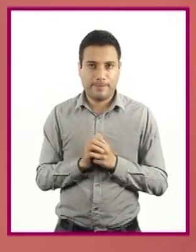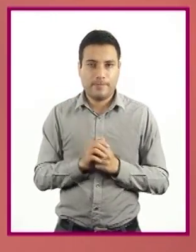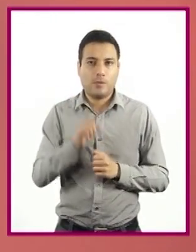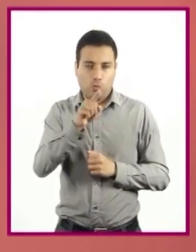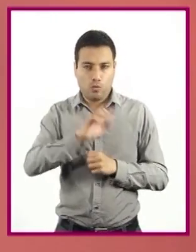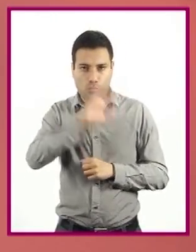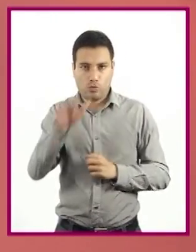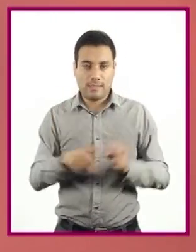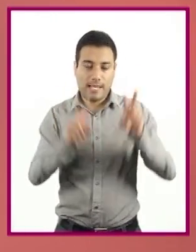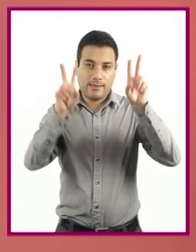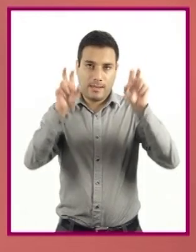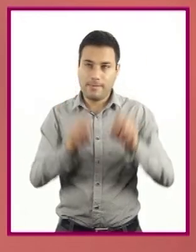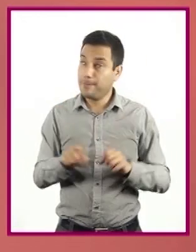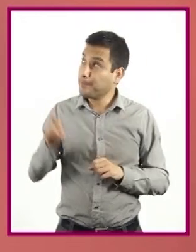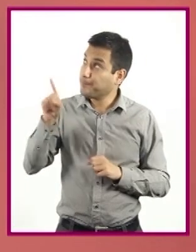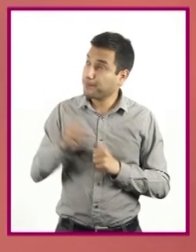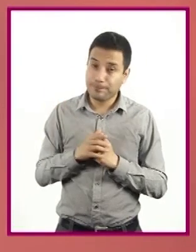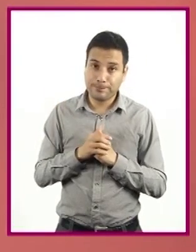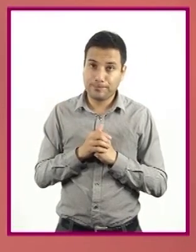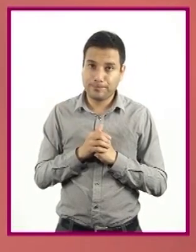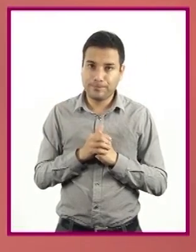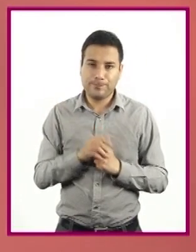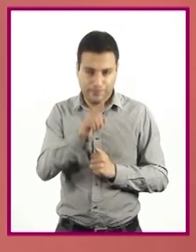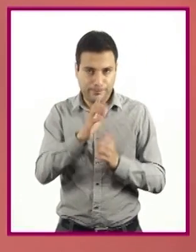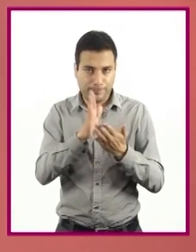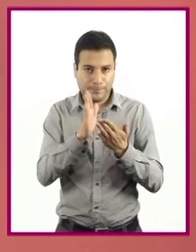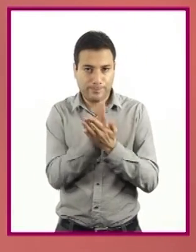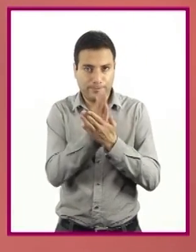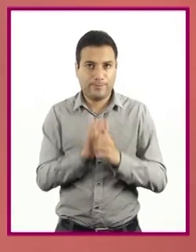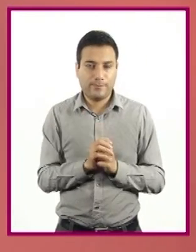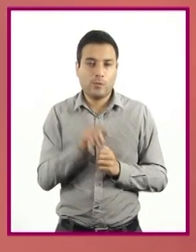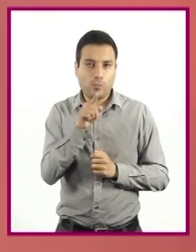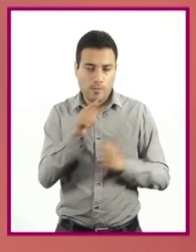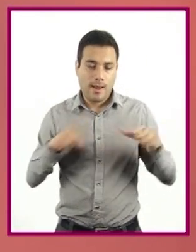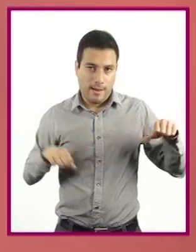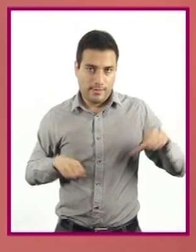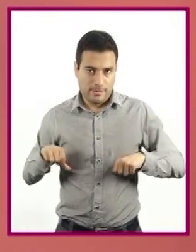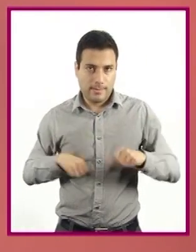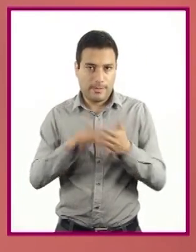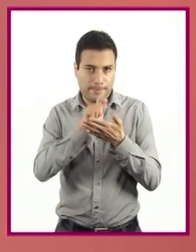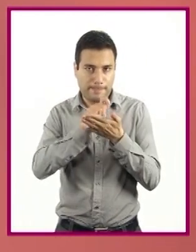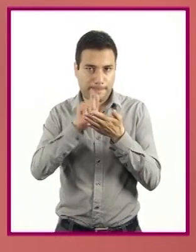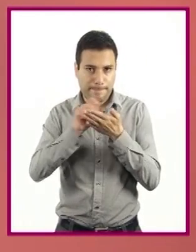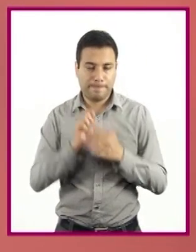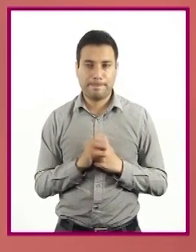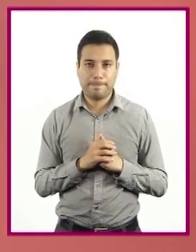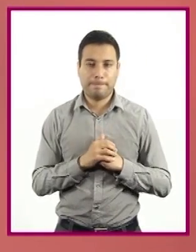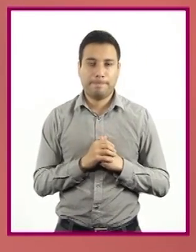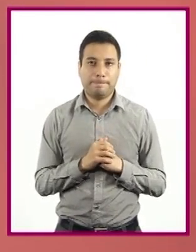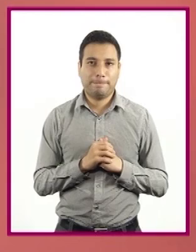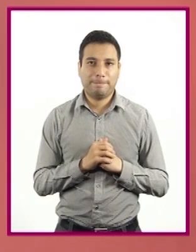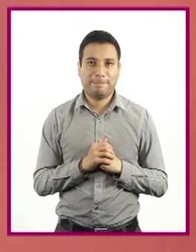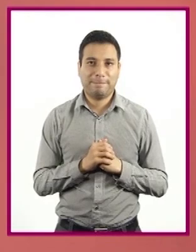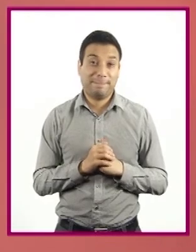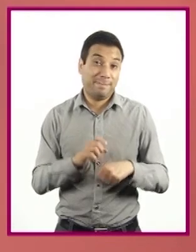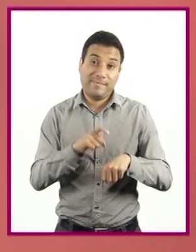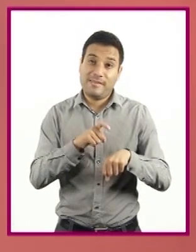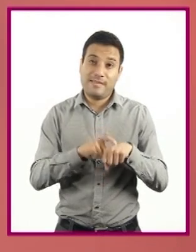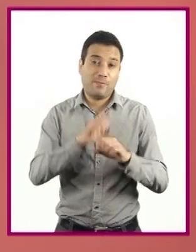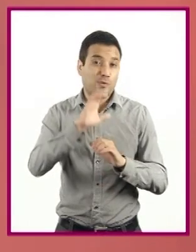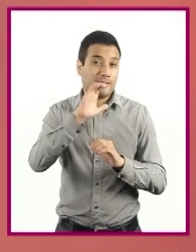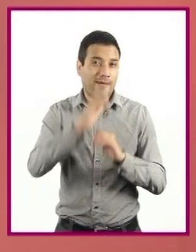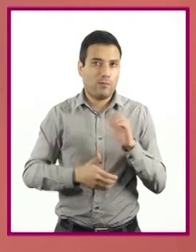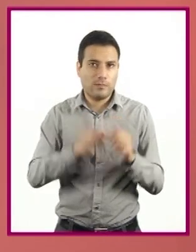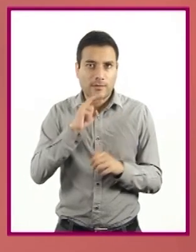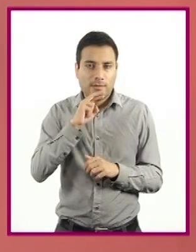a explorar refranes, dichos y pregones y realicen las actividades que les presente. El tiempo se nos pasó